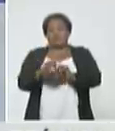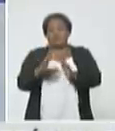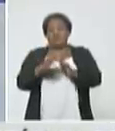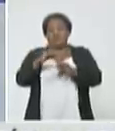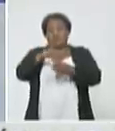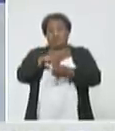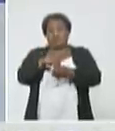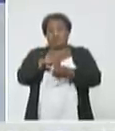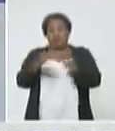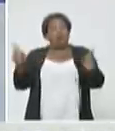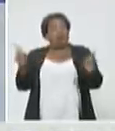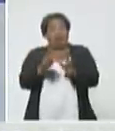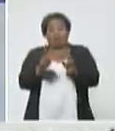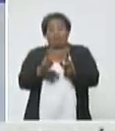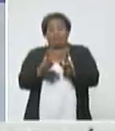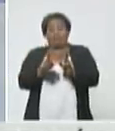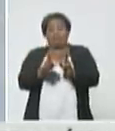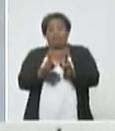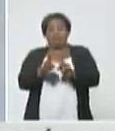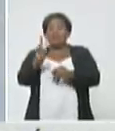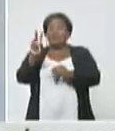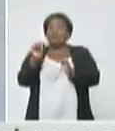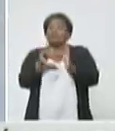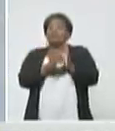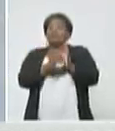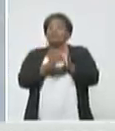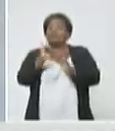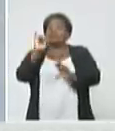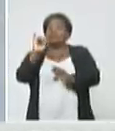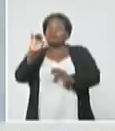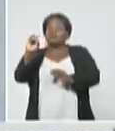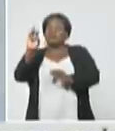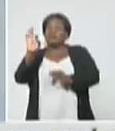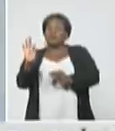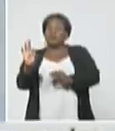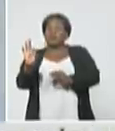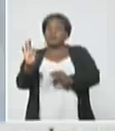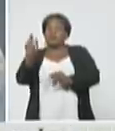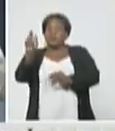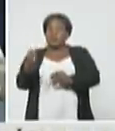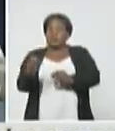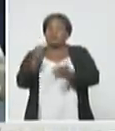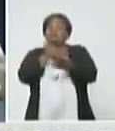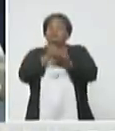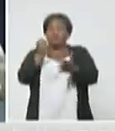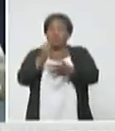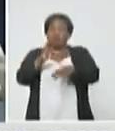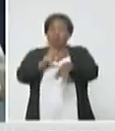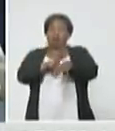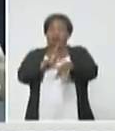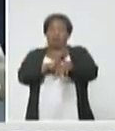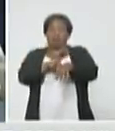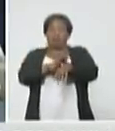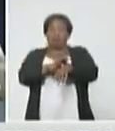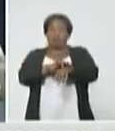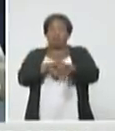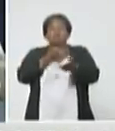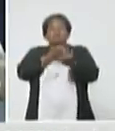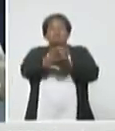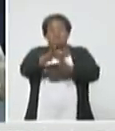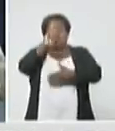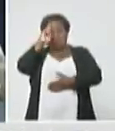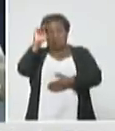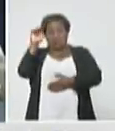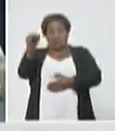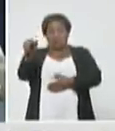resumen, de los 2.608 pacientes diagnosticados con la enfermedad, se mantienen ingresados,